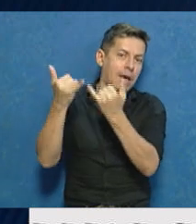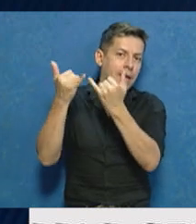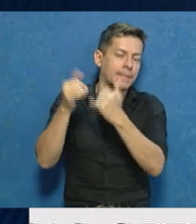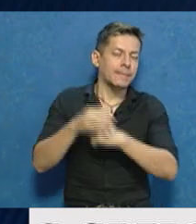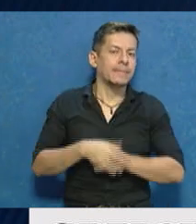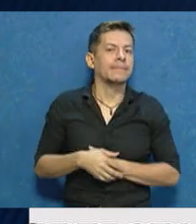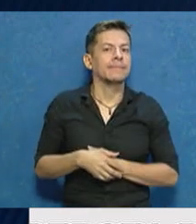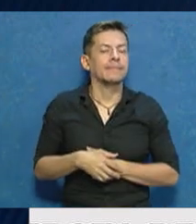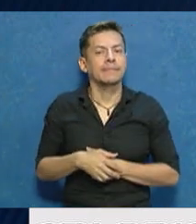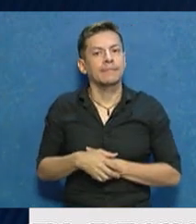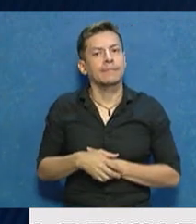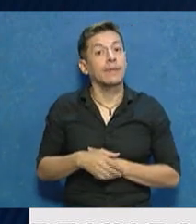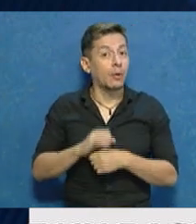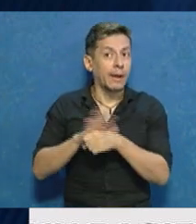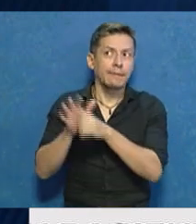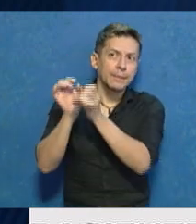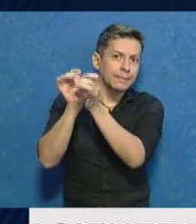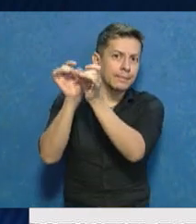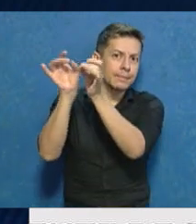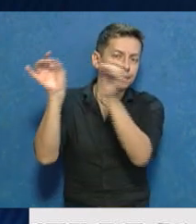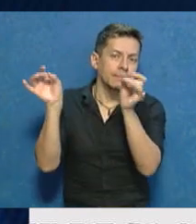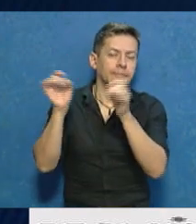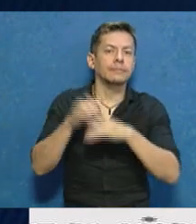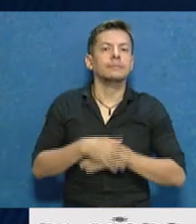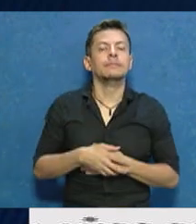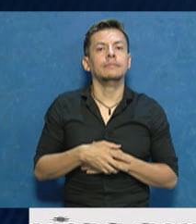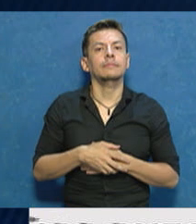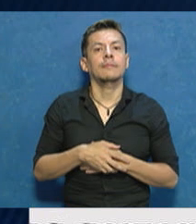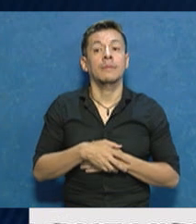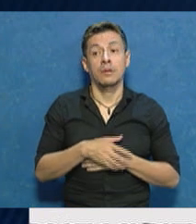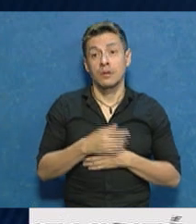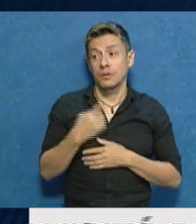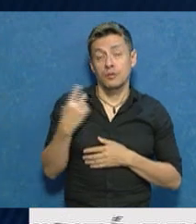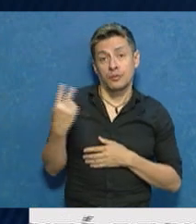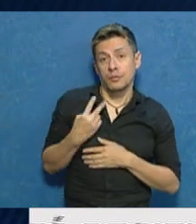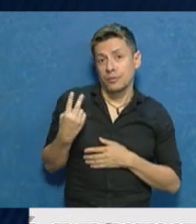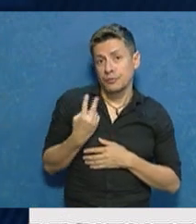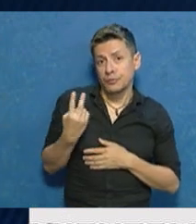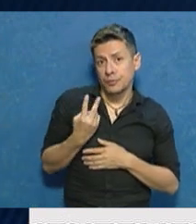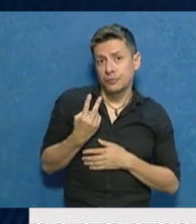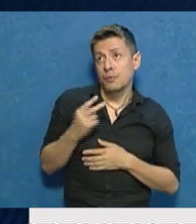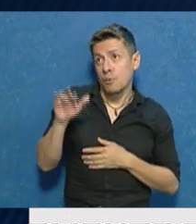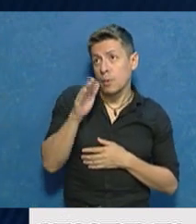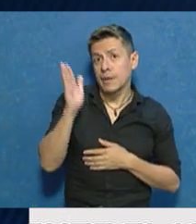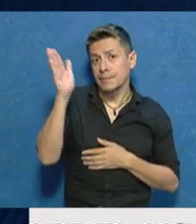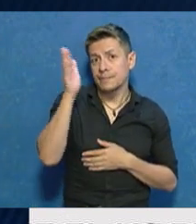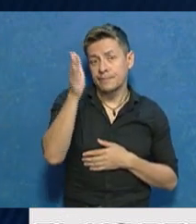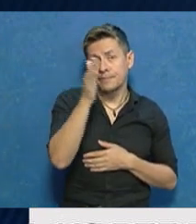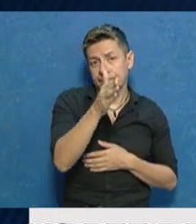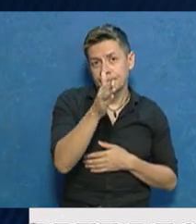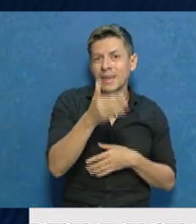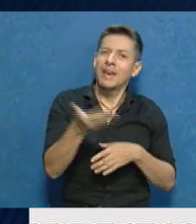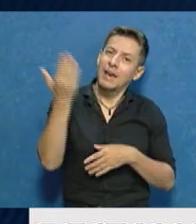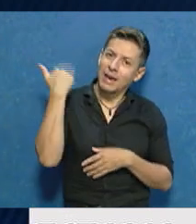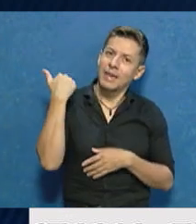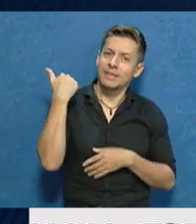estuvo propagando el tema del coronavirus. Si bien nosotros estuvimos frecuentando esos lugares, fue anterior a que